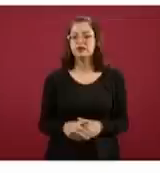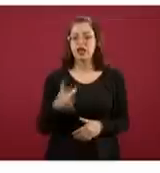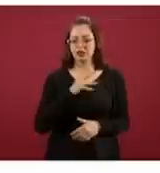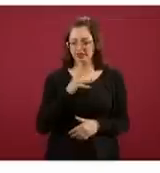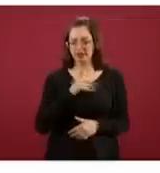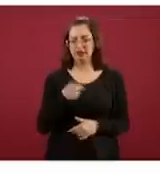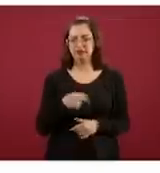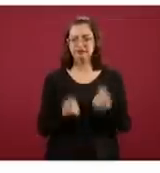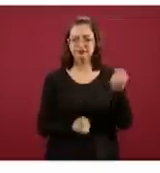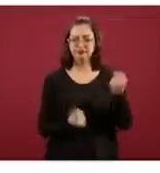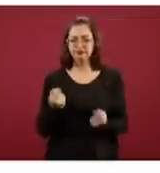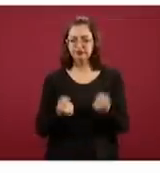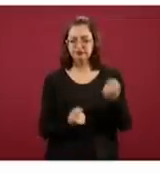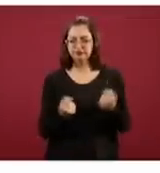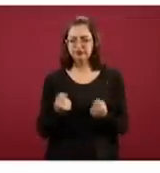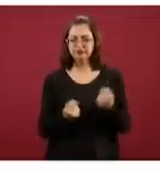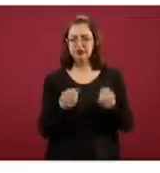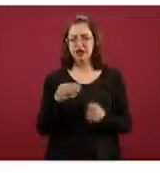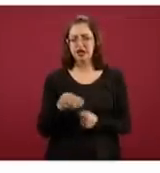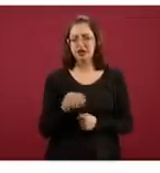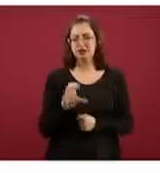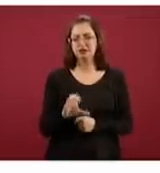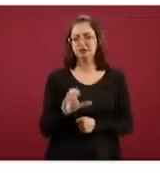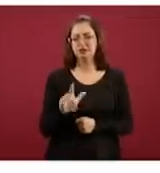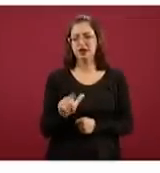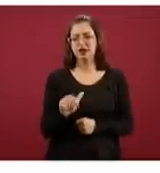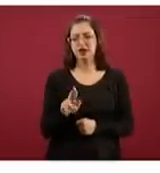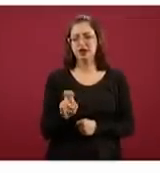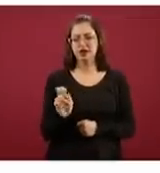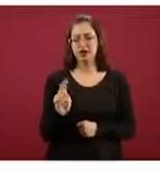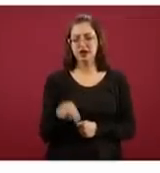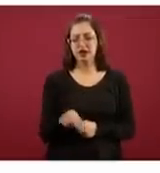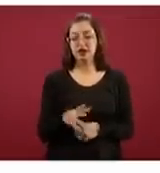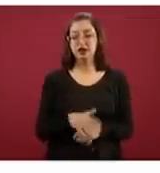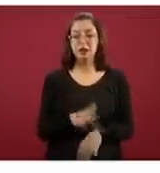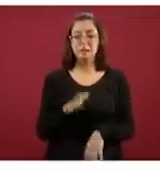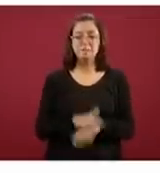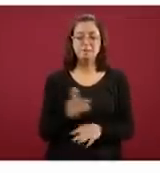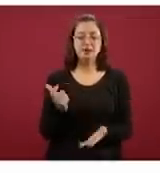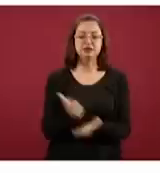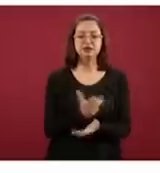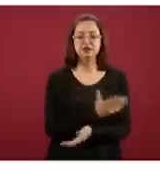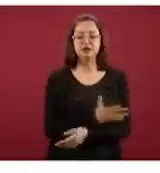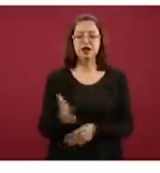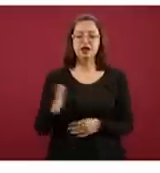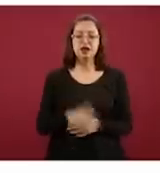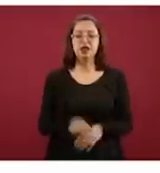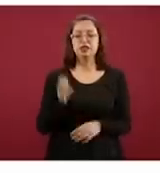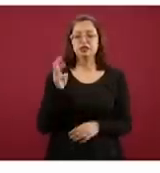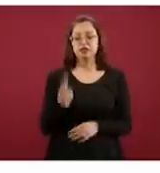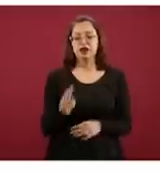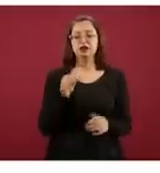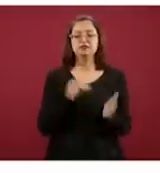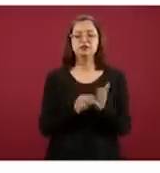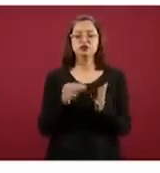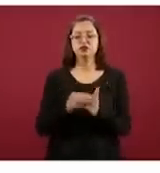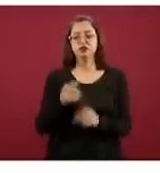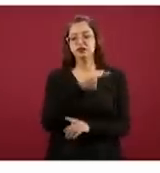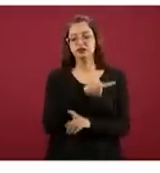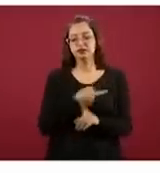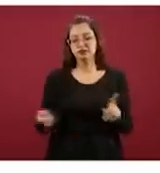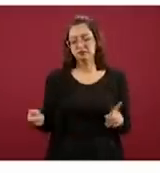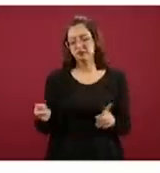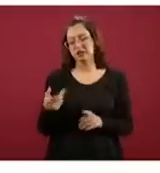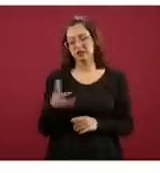vehículos, ahí tienen un McLaren, precio de salida es el de mayor valor, alrededor de 3 millones y medio de pesos, un